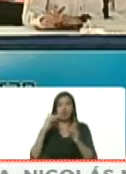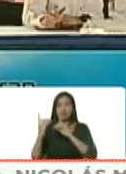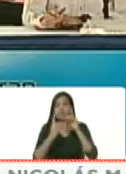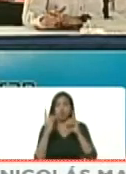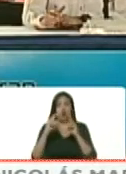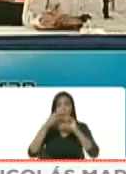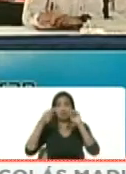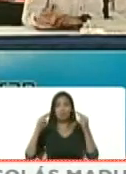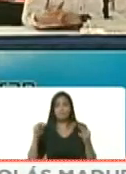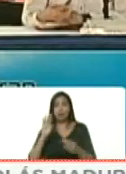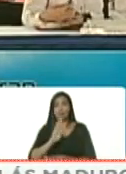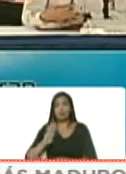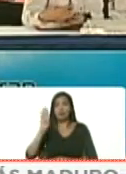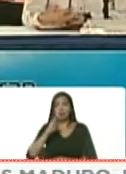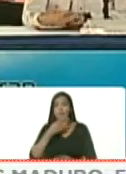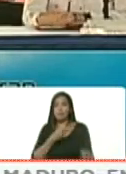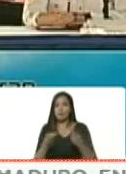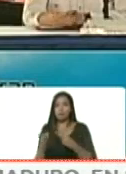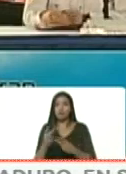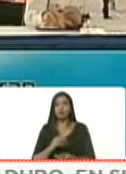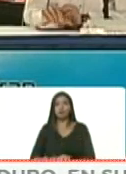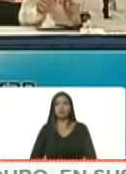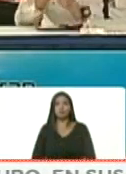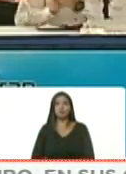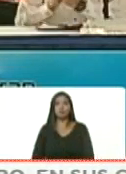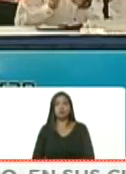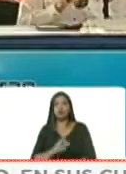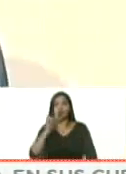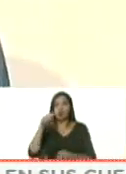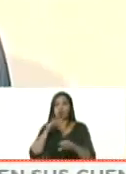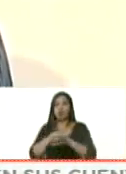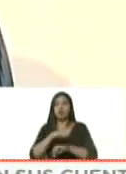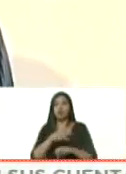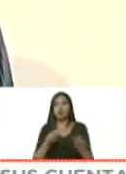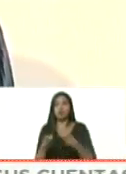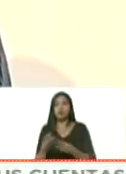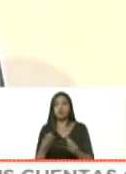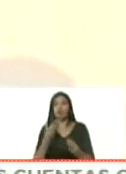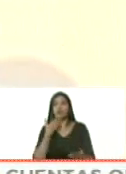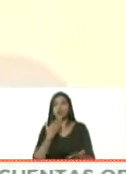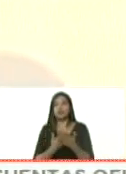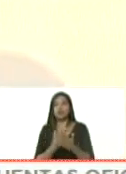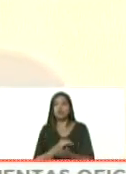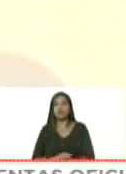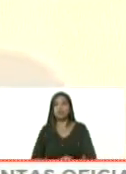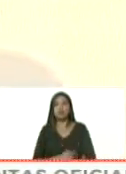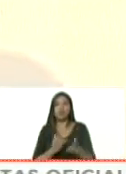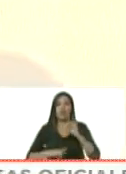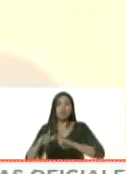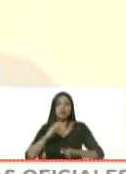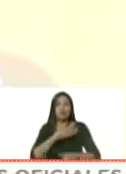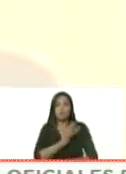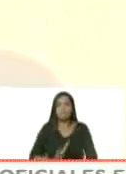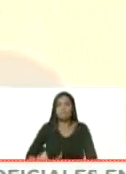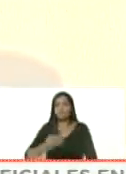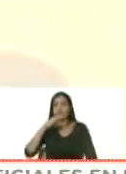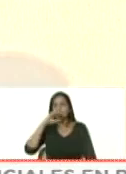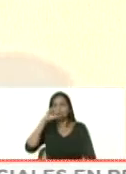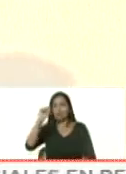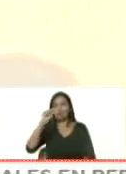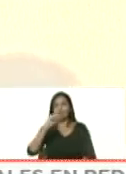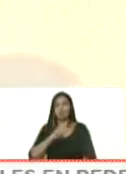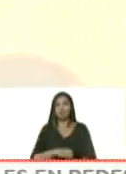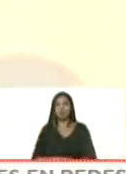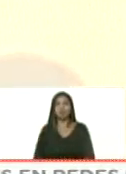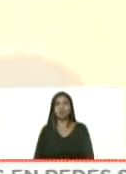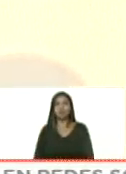paz de Barbados. Bienvenido, Jorge Rodríguez. Muchísimas gracias, querido presidente Nicolás